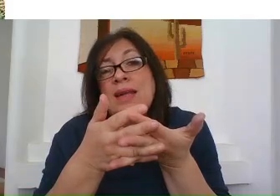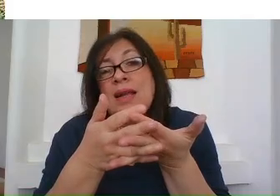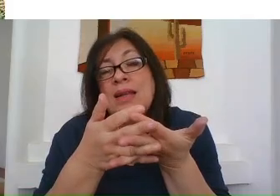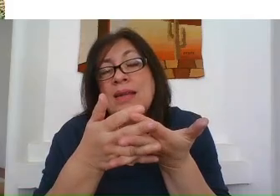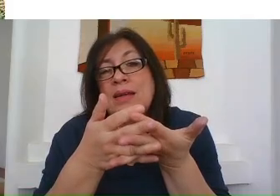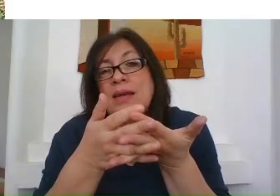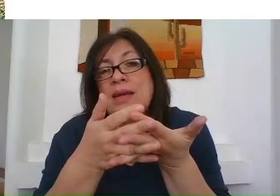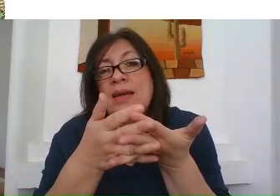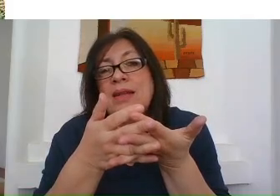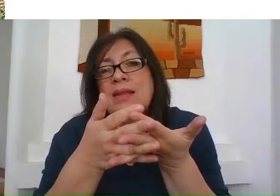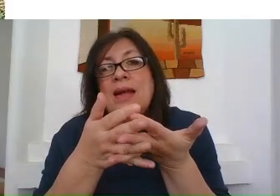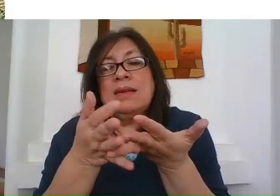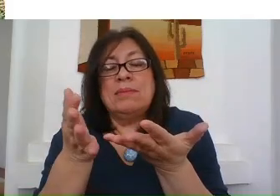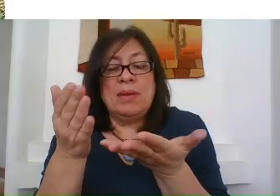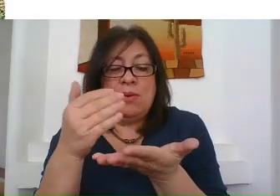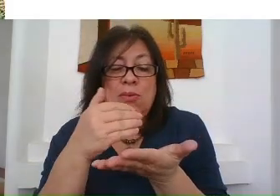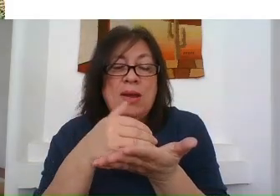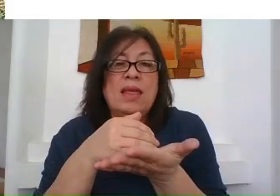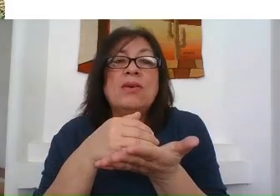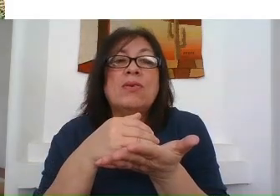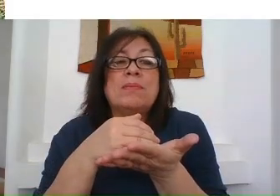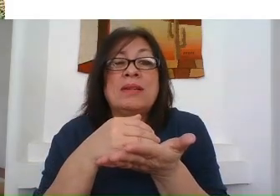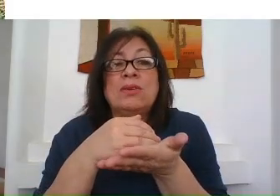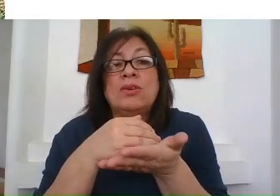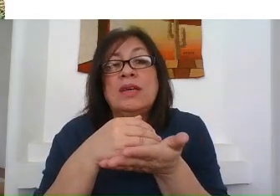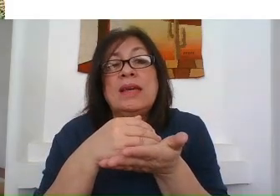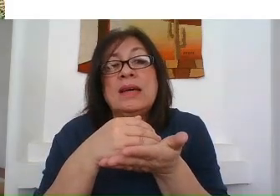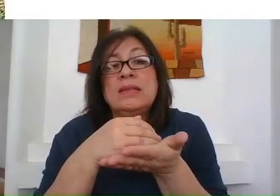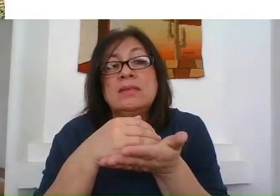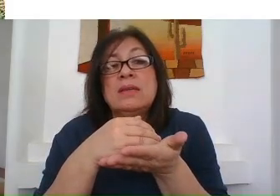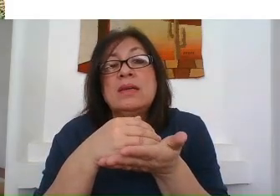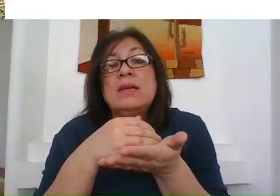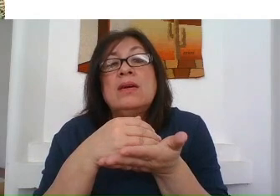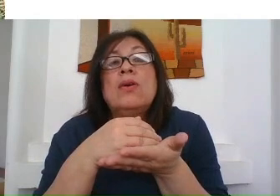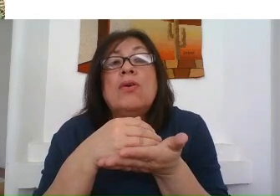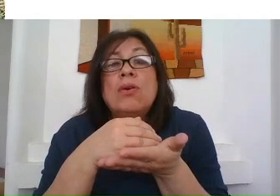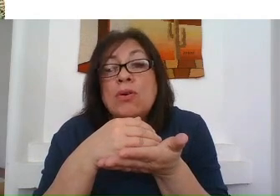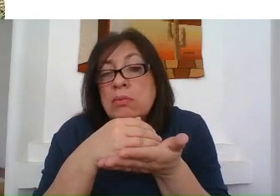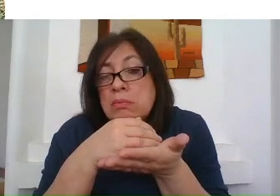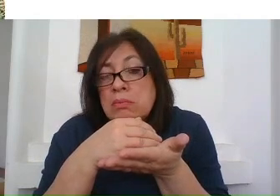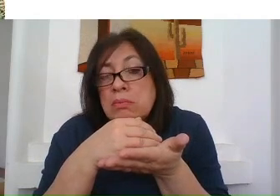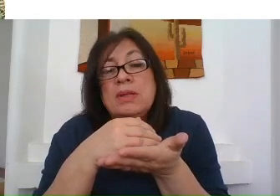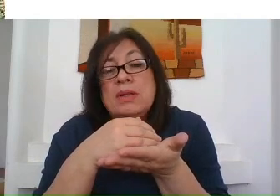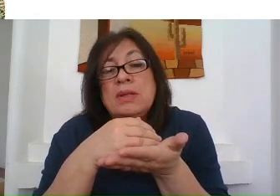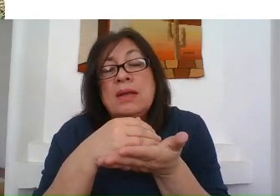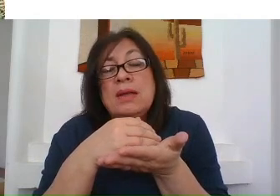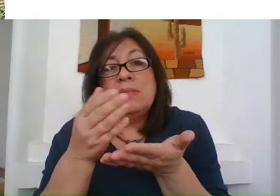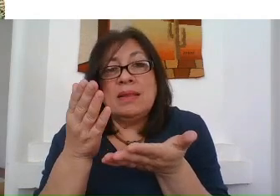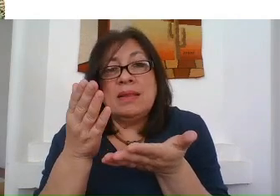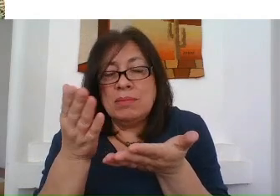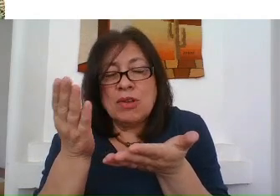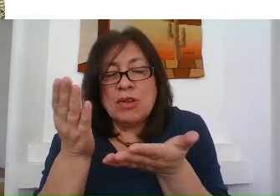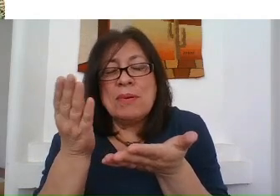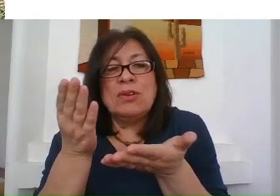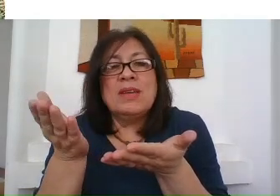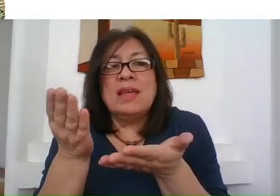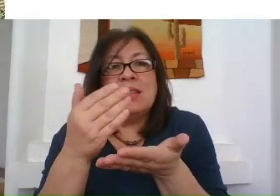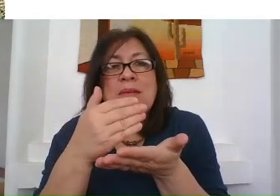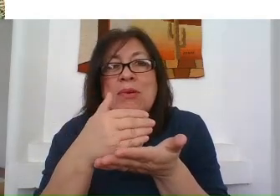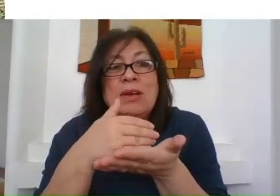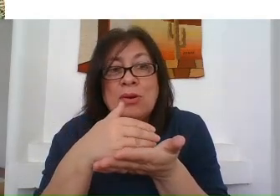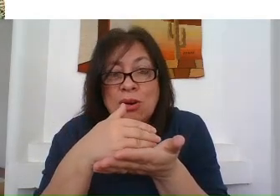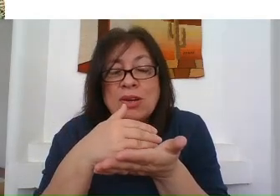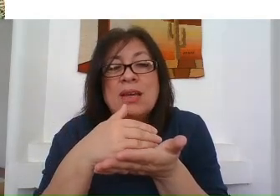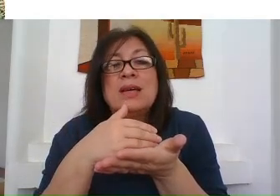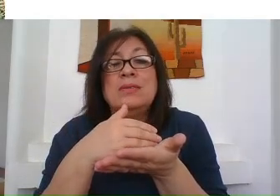en general están vinculadas con patologías o con patologías